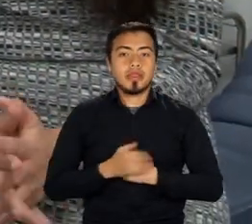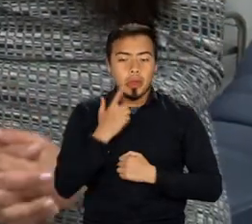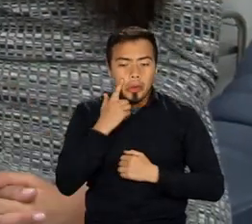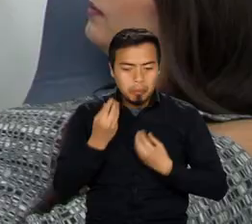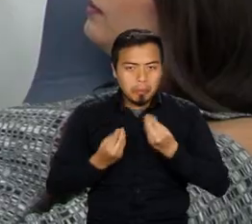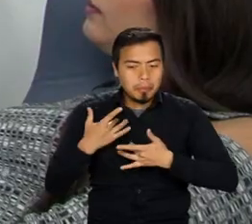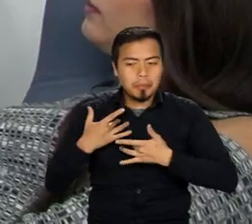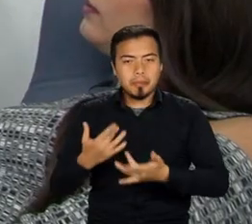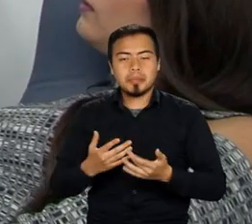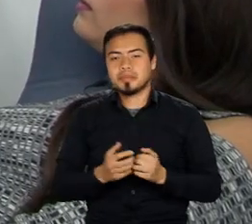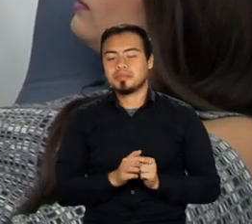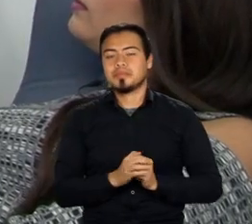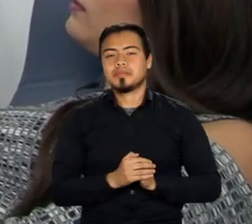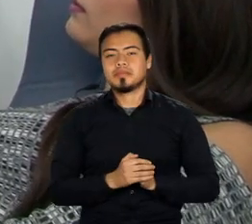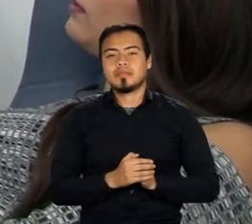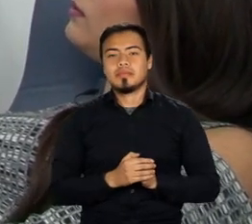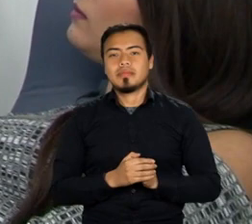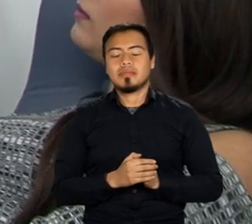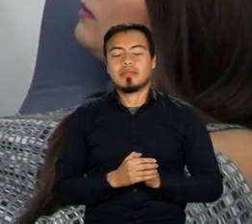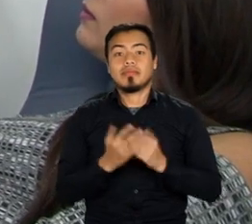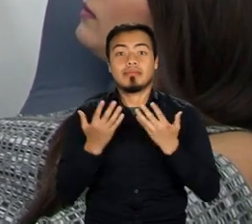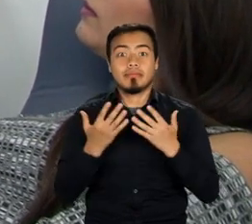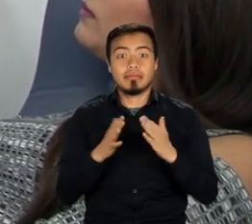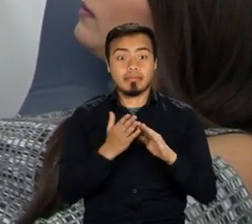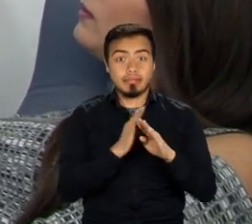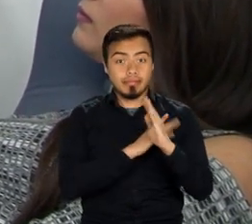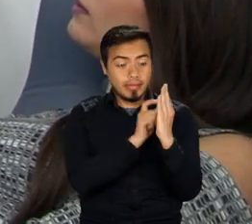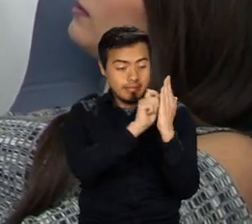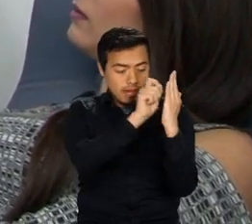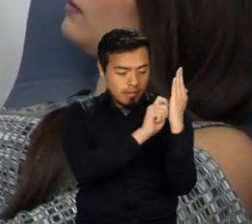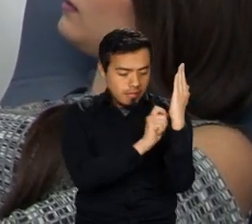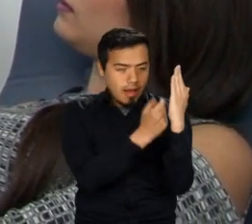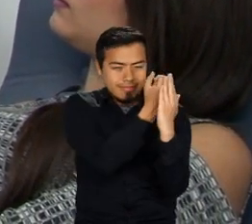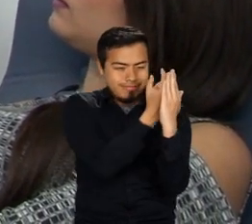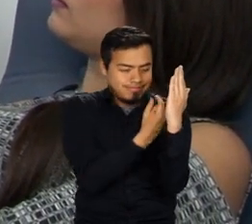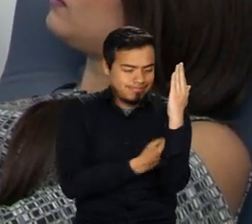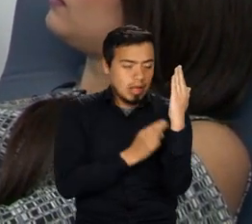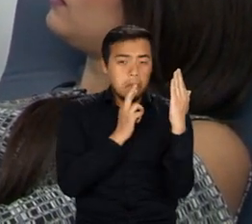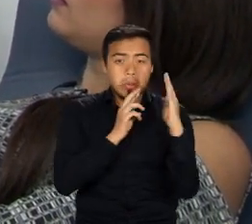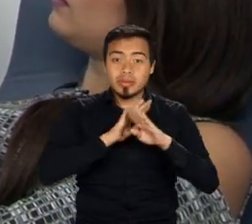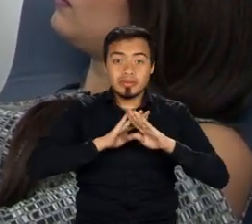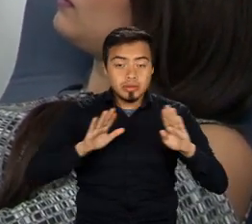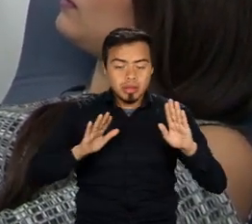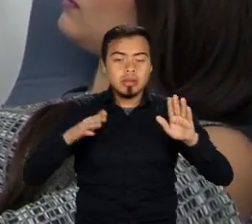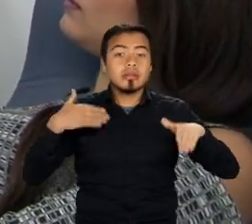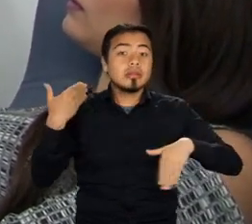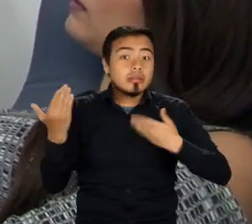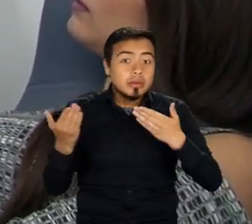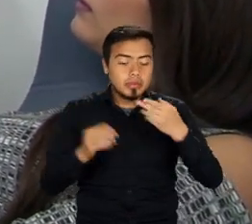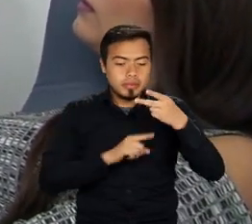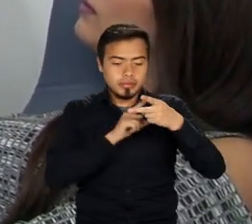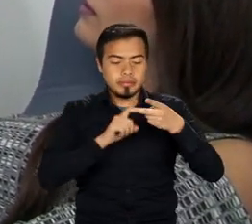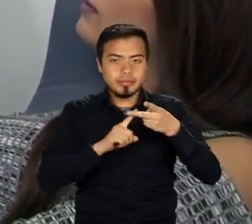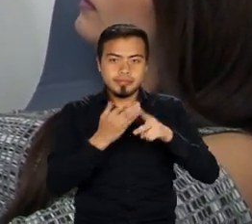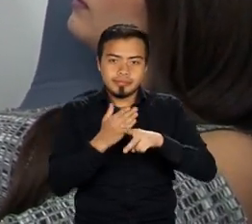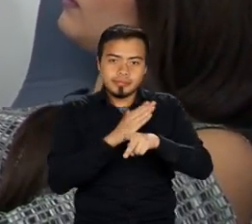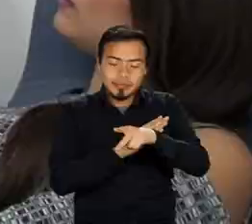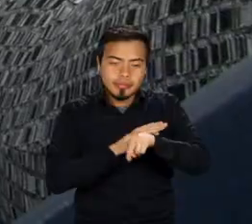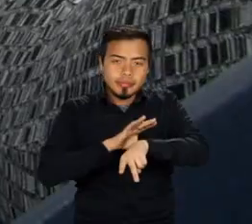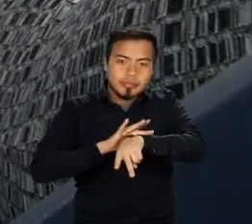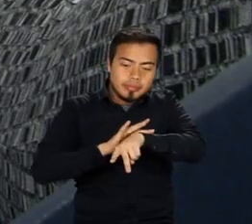donar? Después de diligenciar la encuesta, lo último que hacemos pues, es tomar los signos